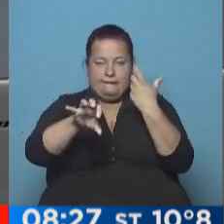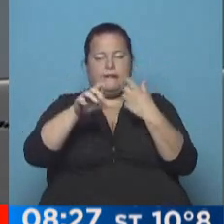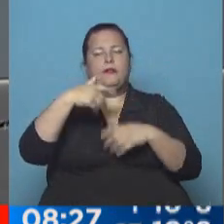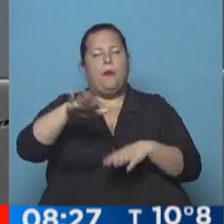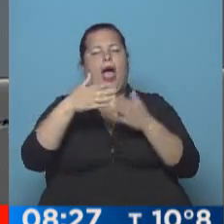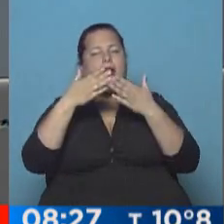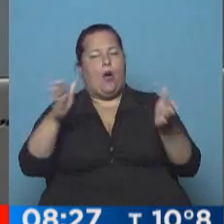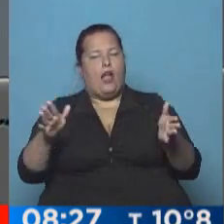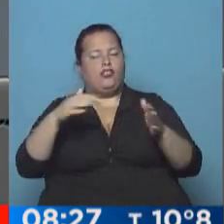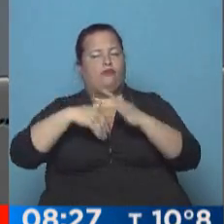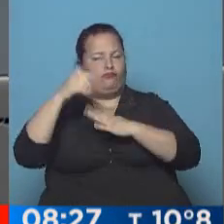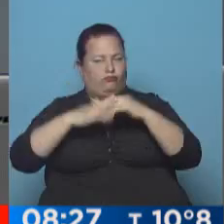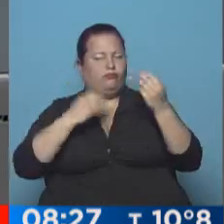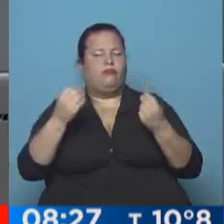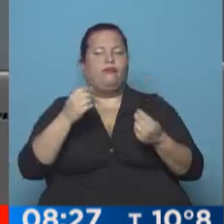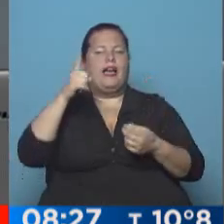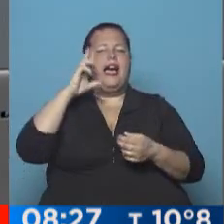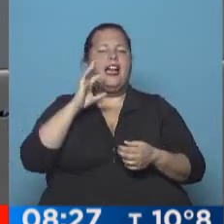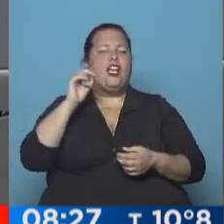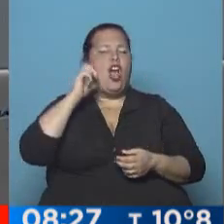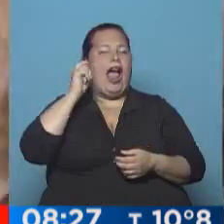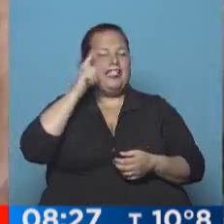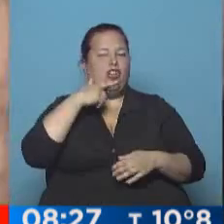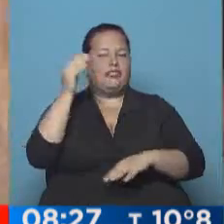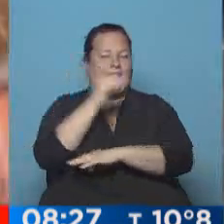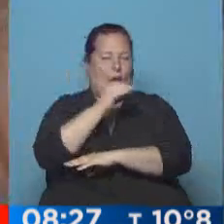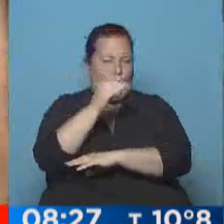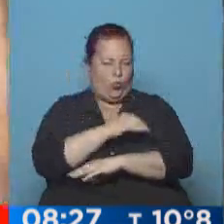a inaugurar obras. Será en Río Gallegos, en Santa Cruz.